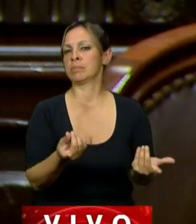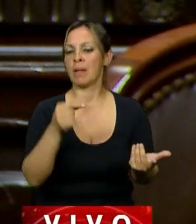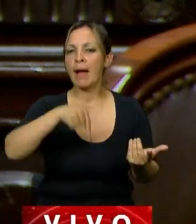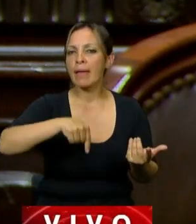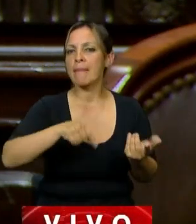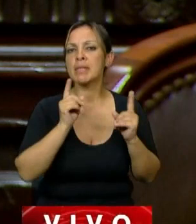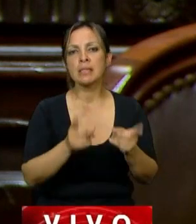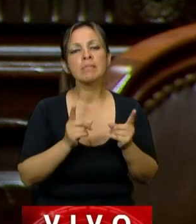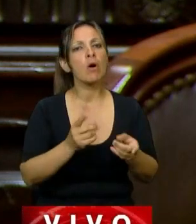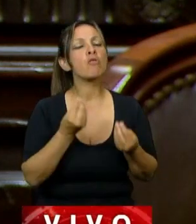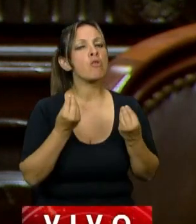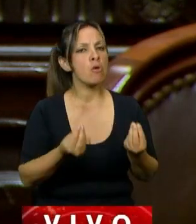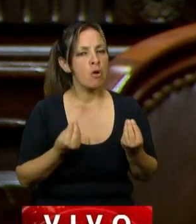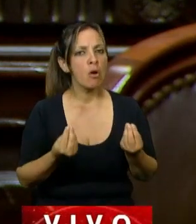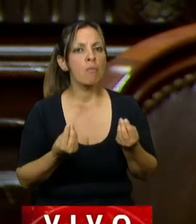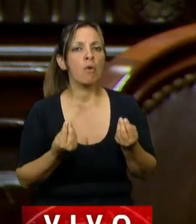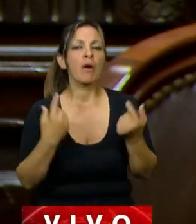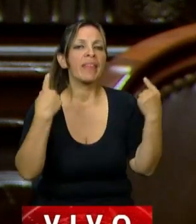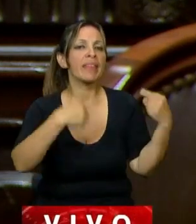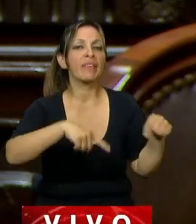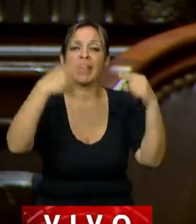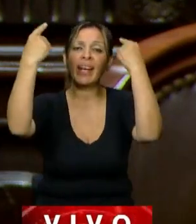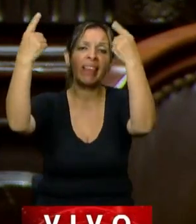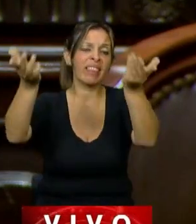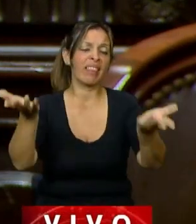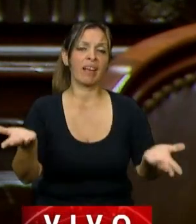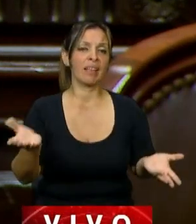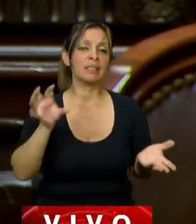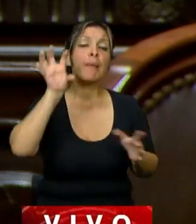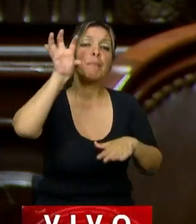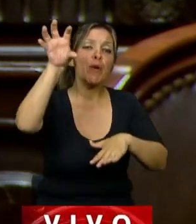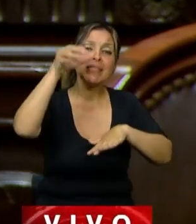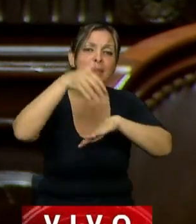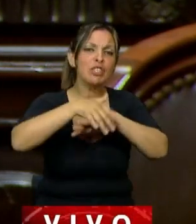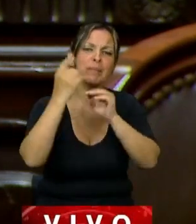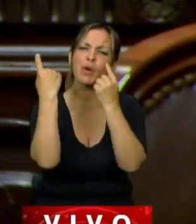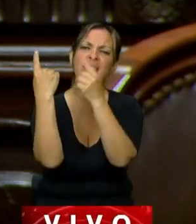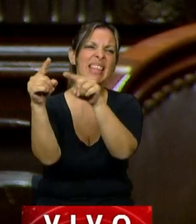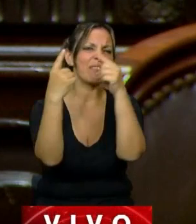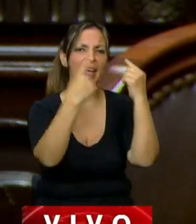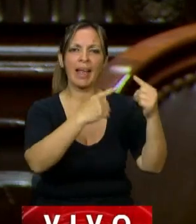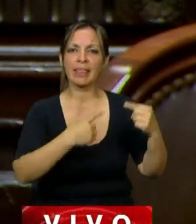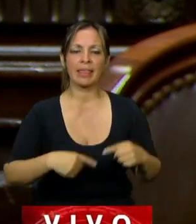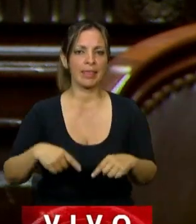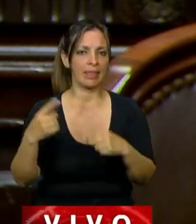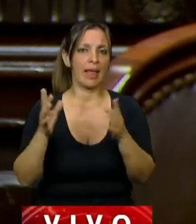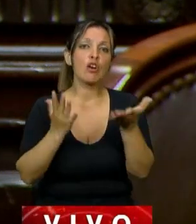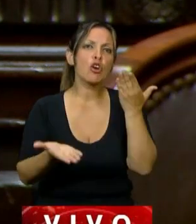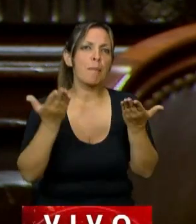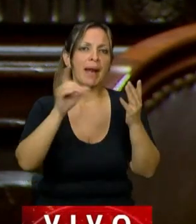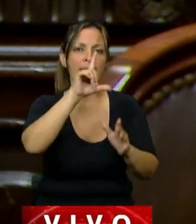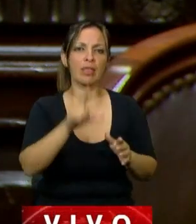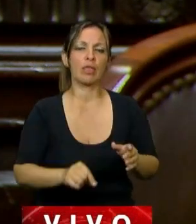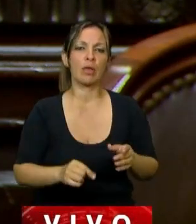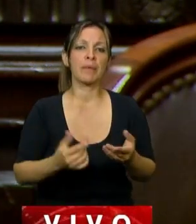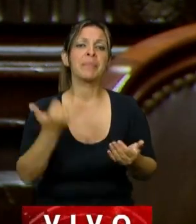cómo es diferente la provincia de Misiones, la particularidad que tiene la provincia de Misiones en relación con toda la Argentina. Tenemos